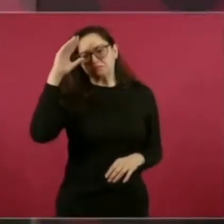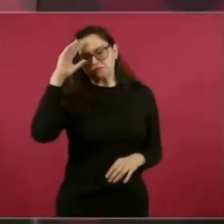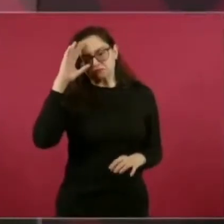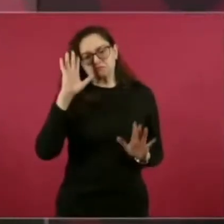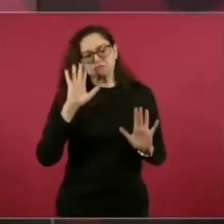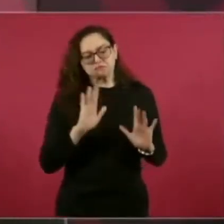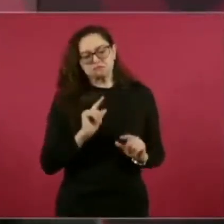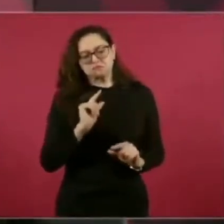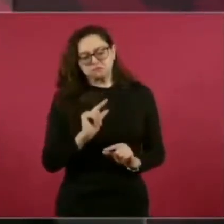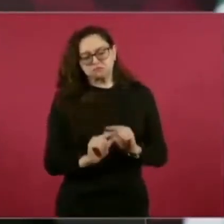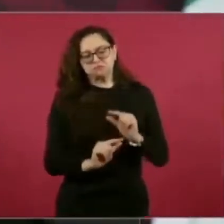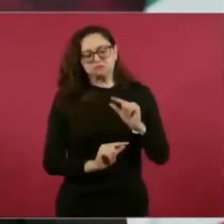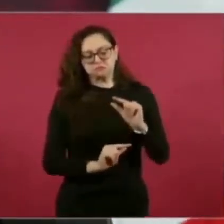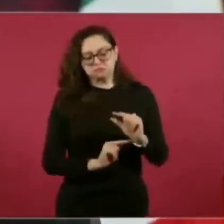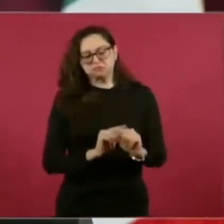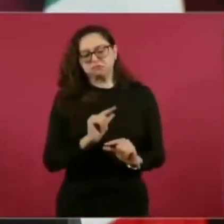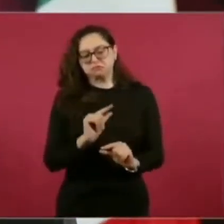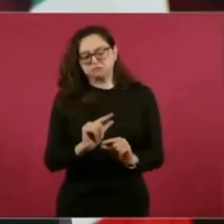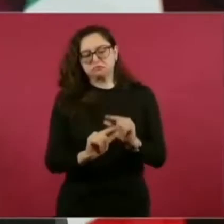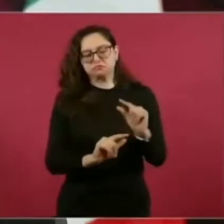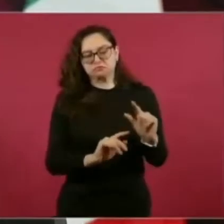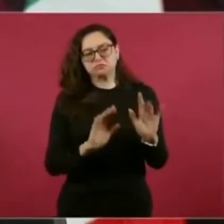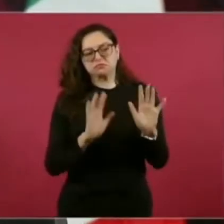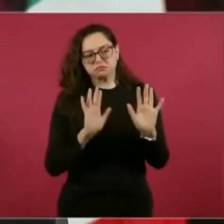se vaya normalizando la situación